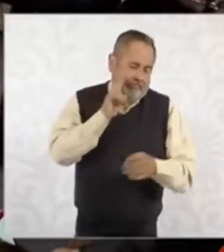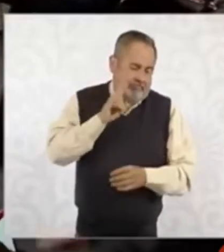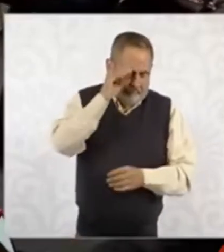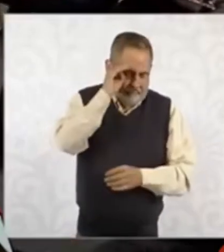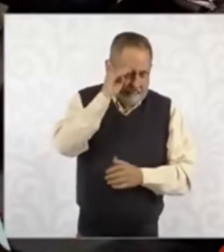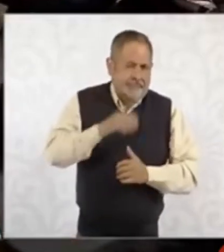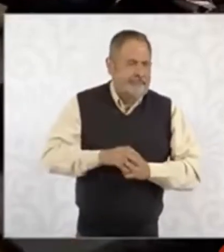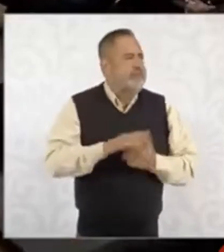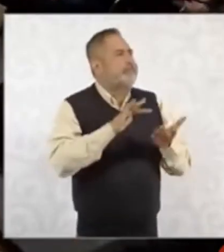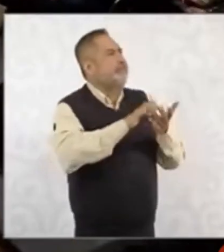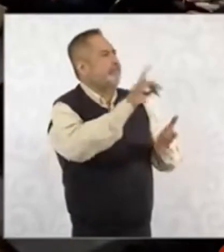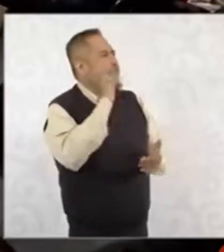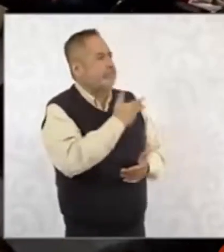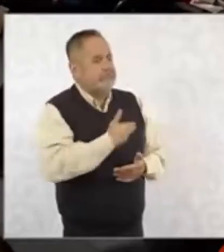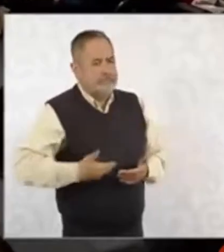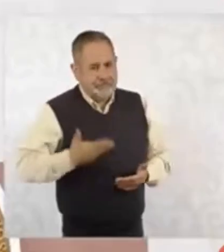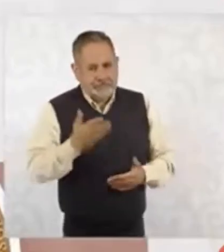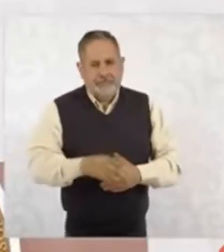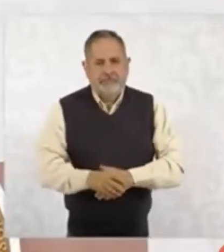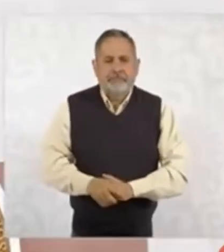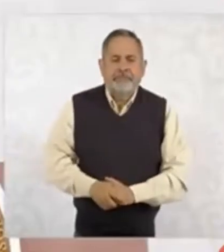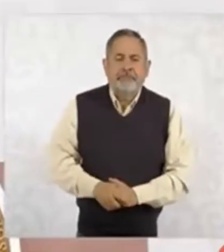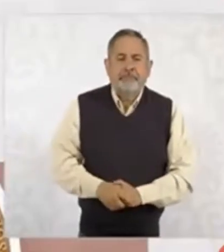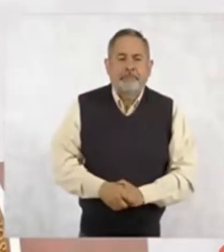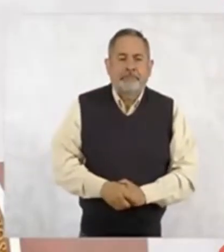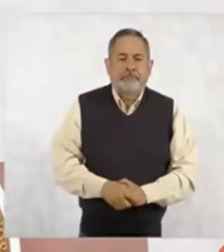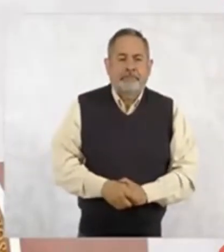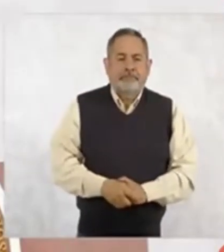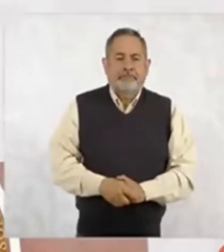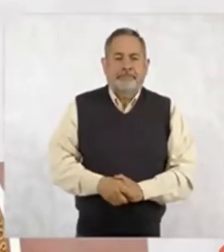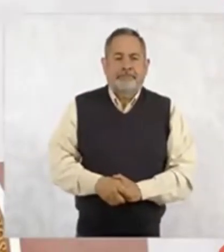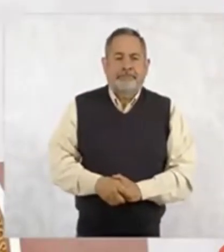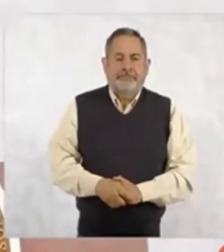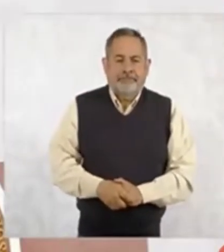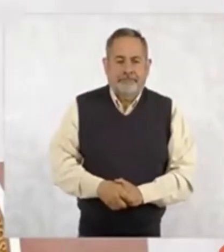Gracias. Buen día. Vamos de este lado, a ver acá la conferencia.